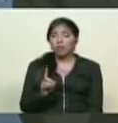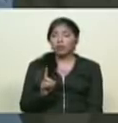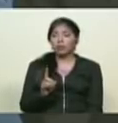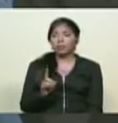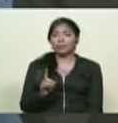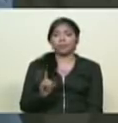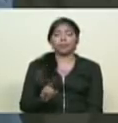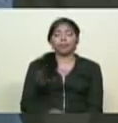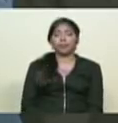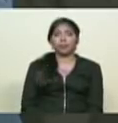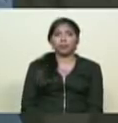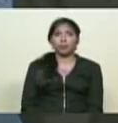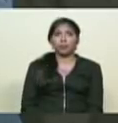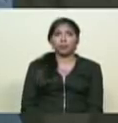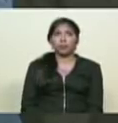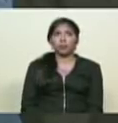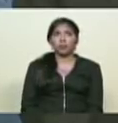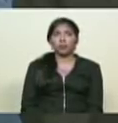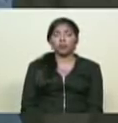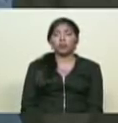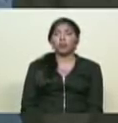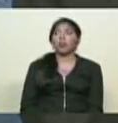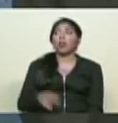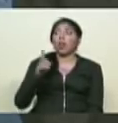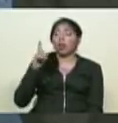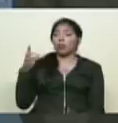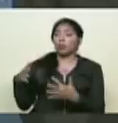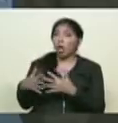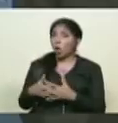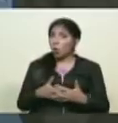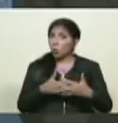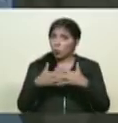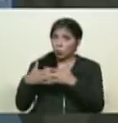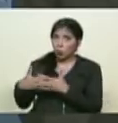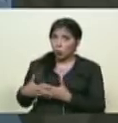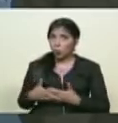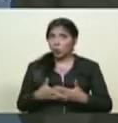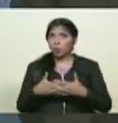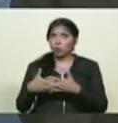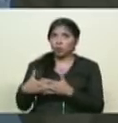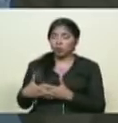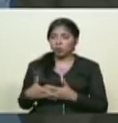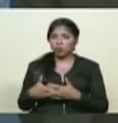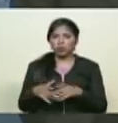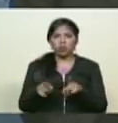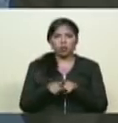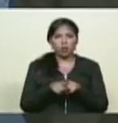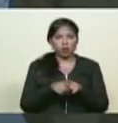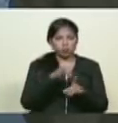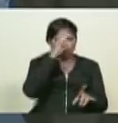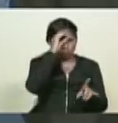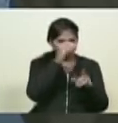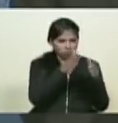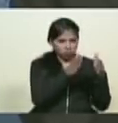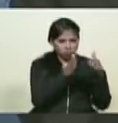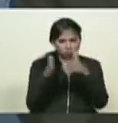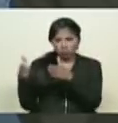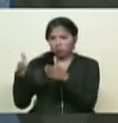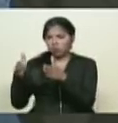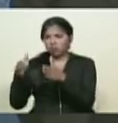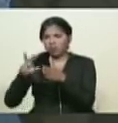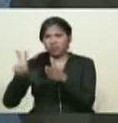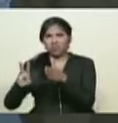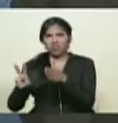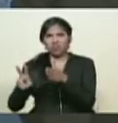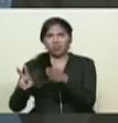su proceder los eeuu desvirtúa el papel central del consejo de seguridad como garante de la